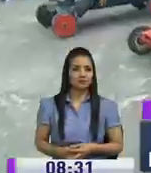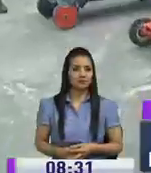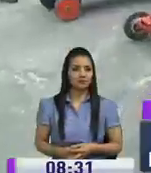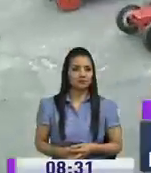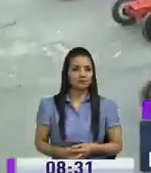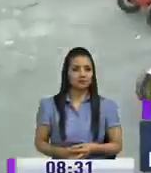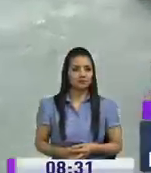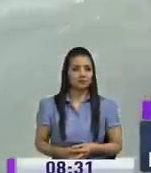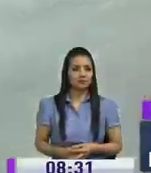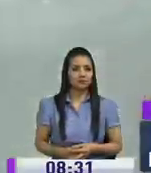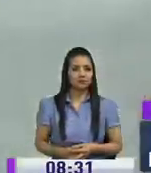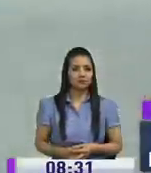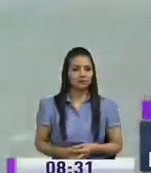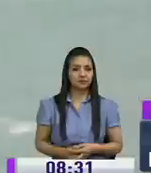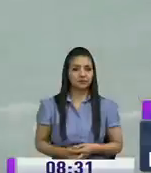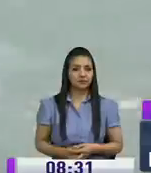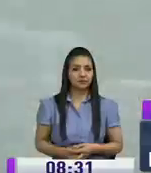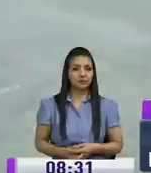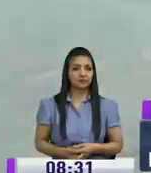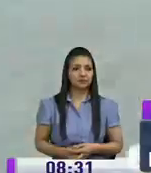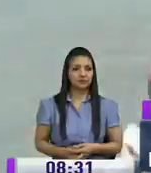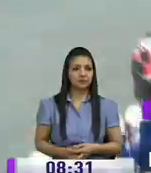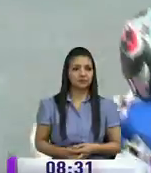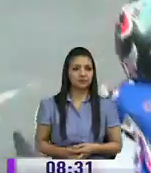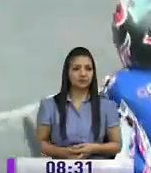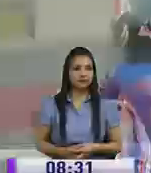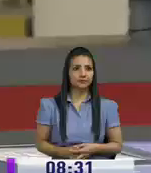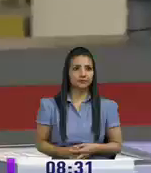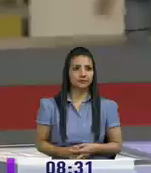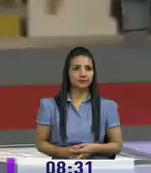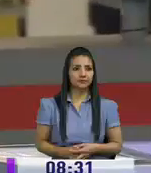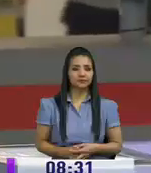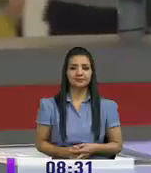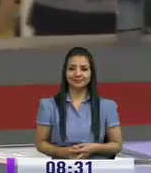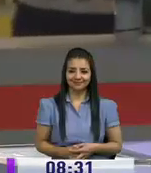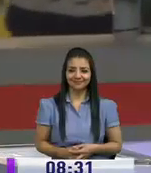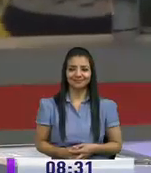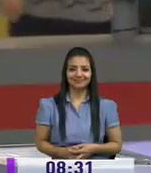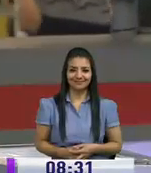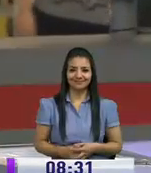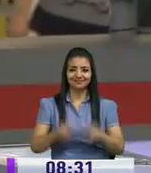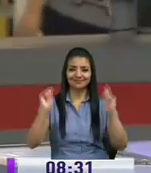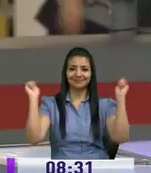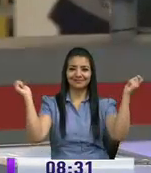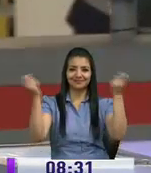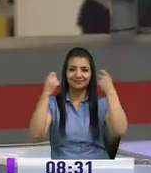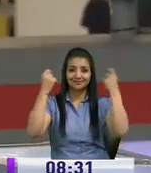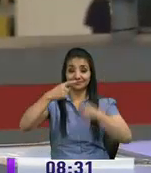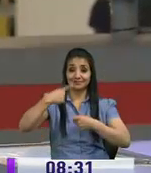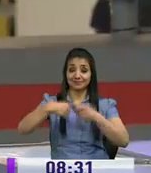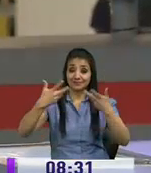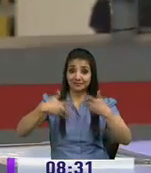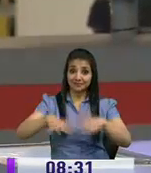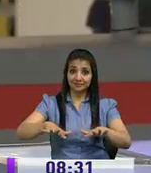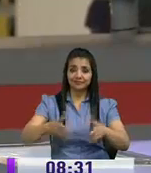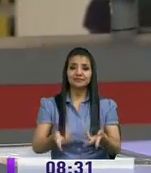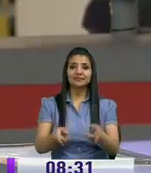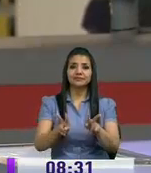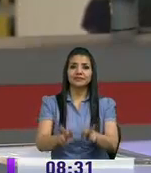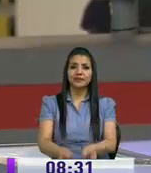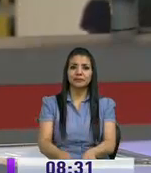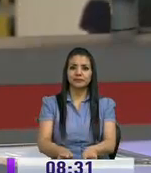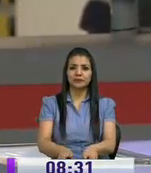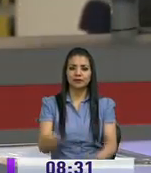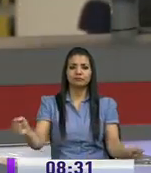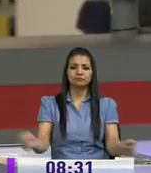Guano, informó Carolina Basante. Y a propósito de las fiestas de Quito, no pueden faltar las